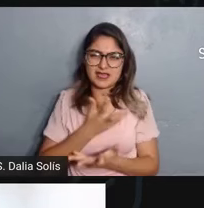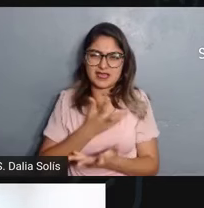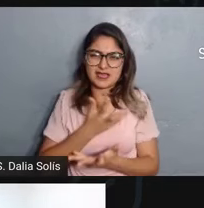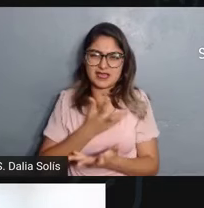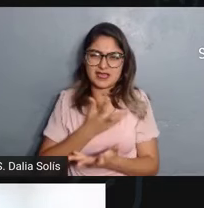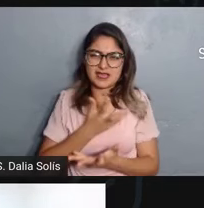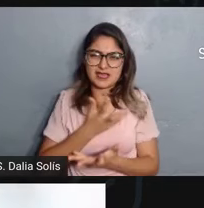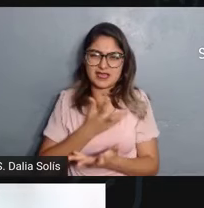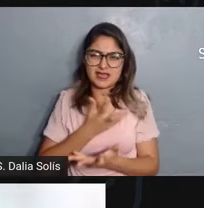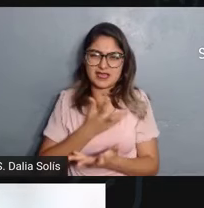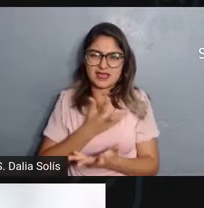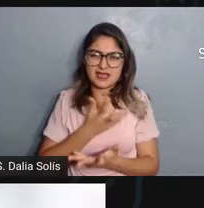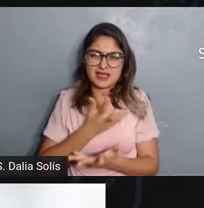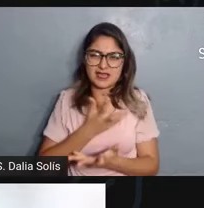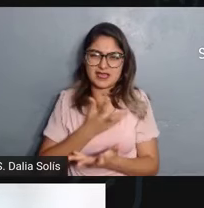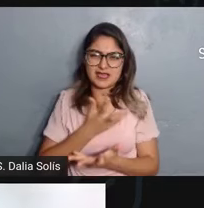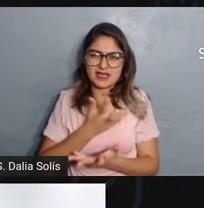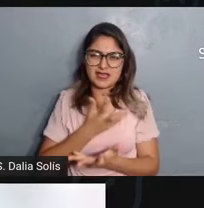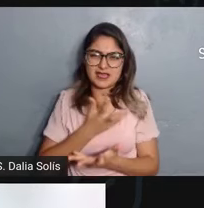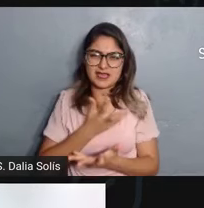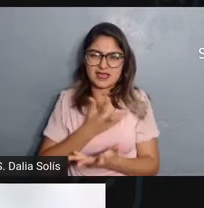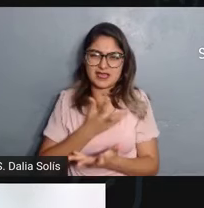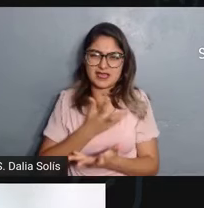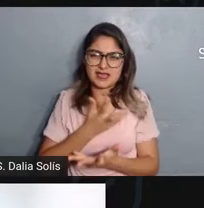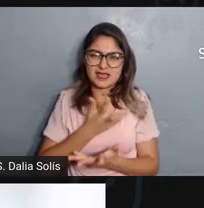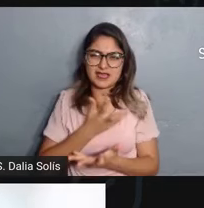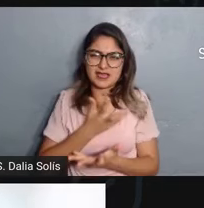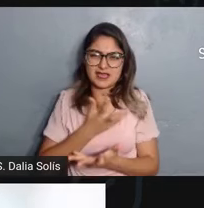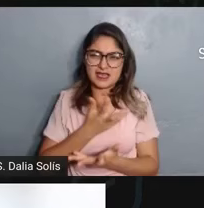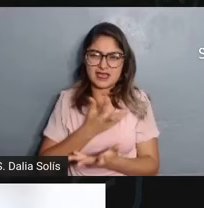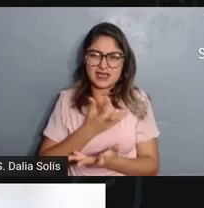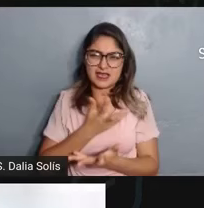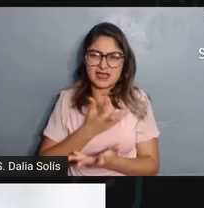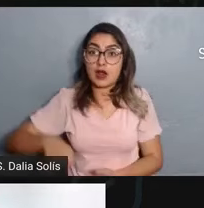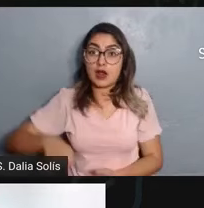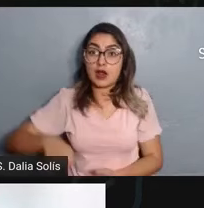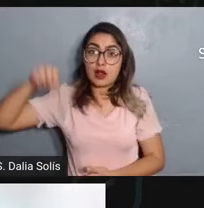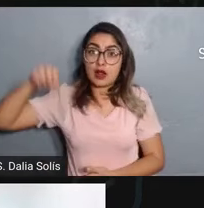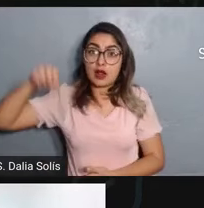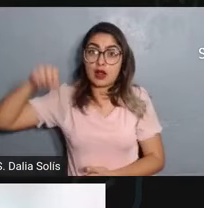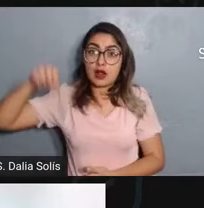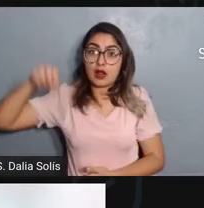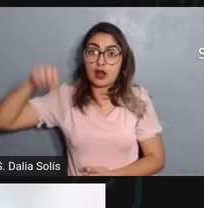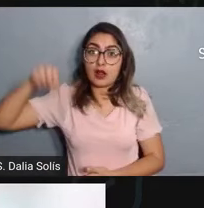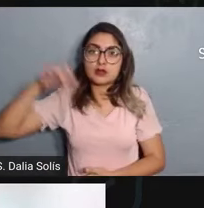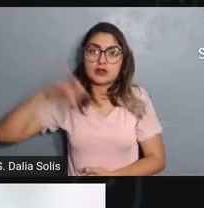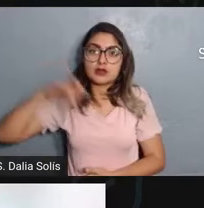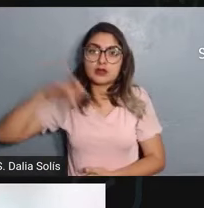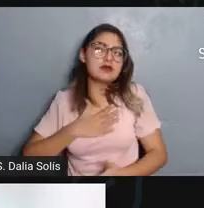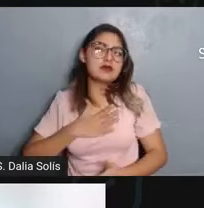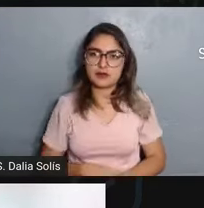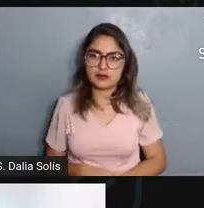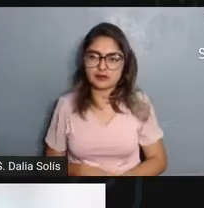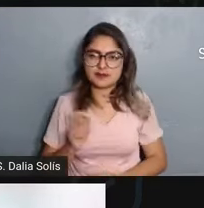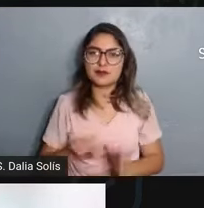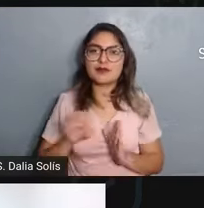adolescentes, a personas adultas, están duro y dale en tener relaciones sexuales, se les va a agotar en la